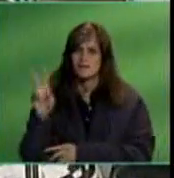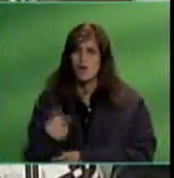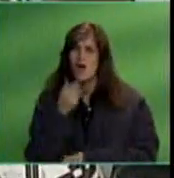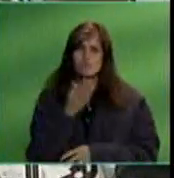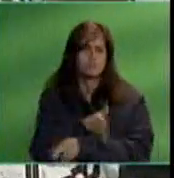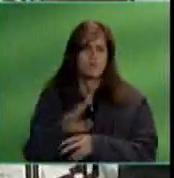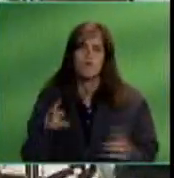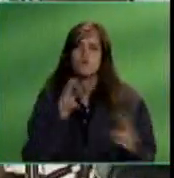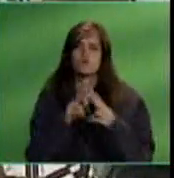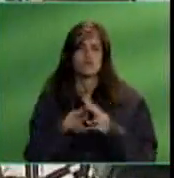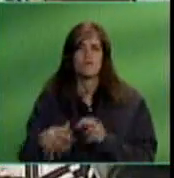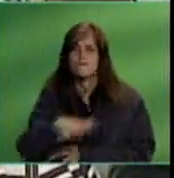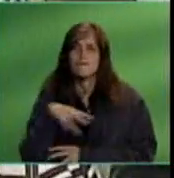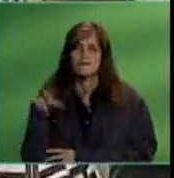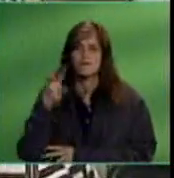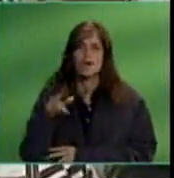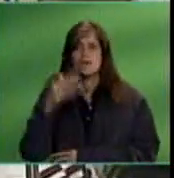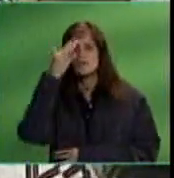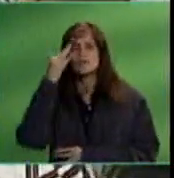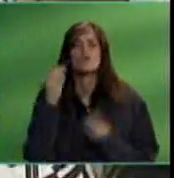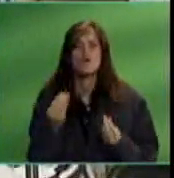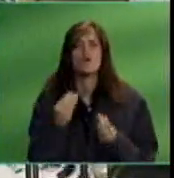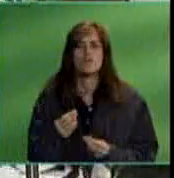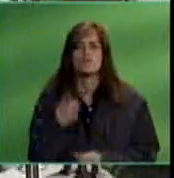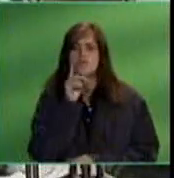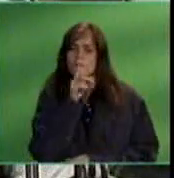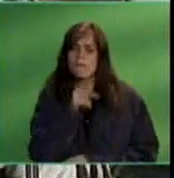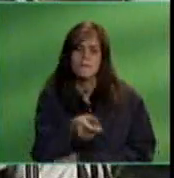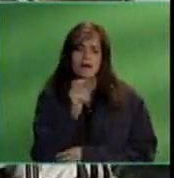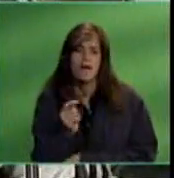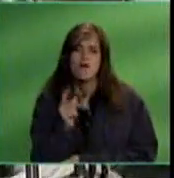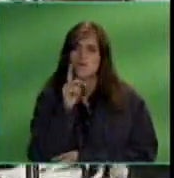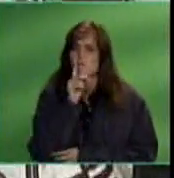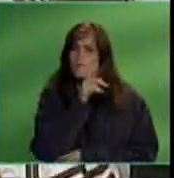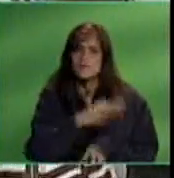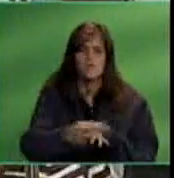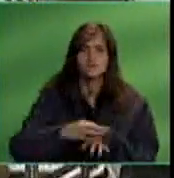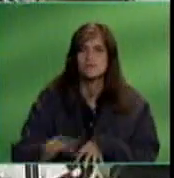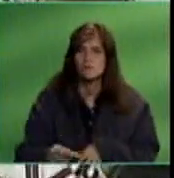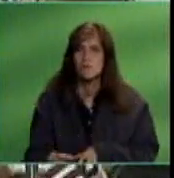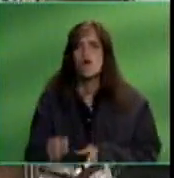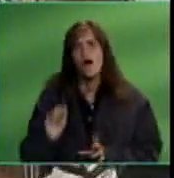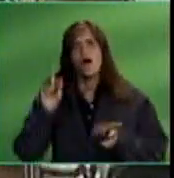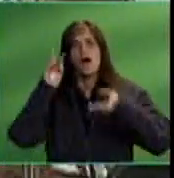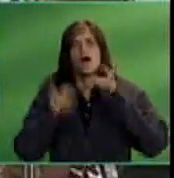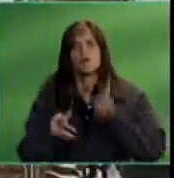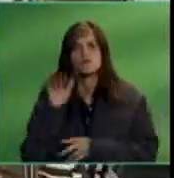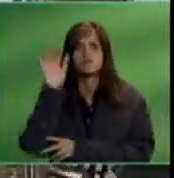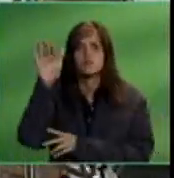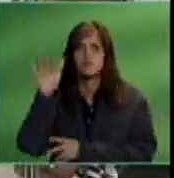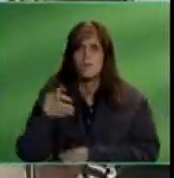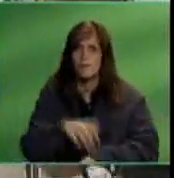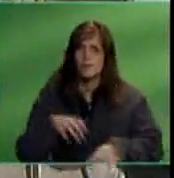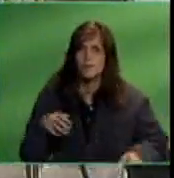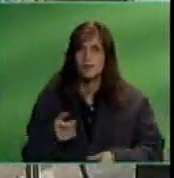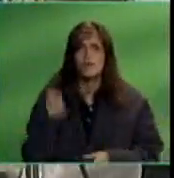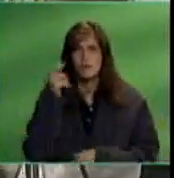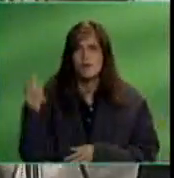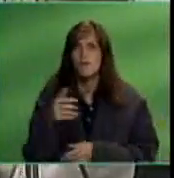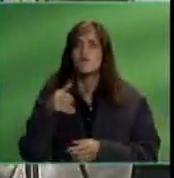el país siga siga Sabiendo Cómo se llama un pescado Cómo se llaman los municipios quizás algún día La mayoría del pueblo vote